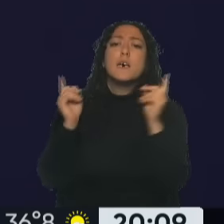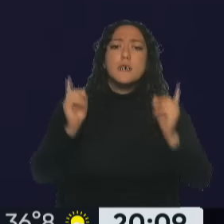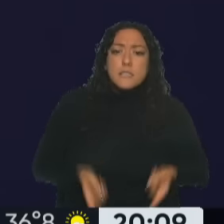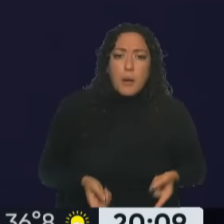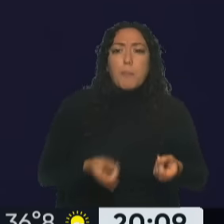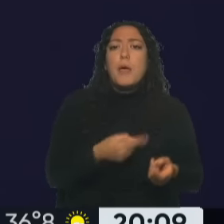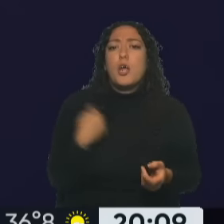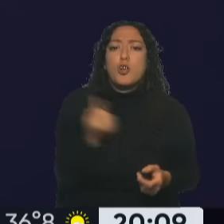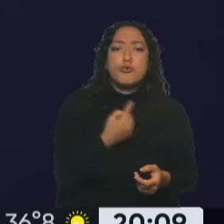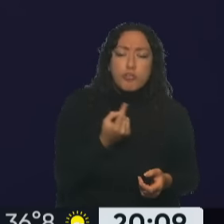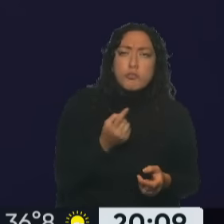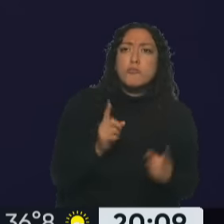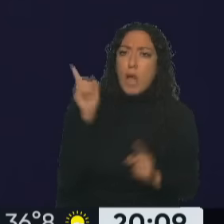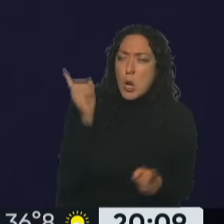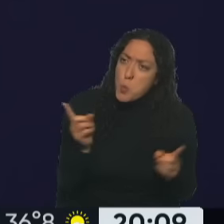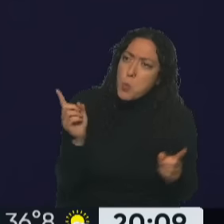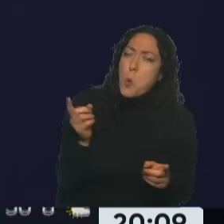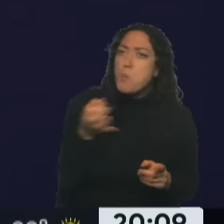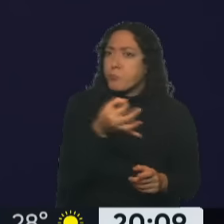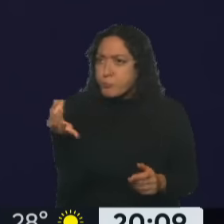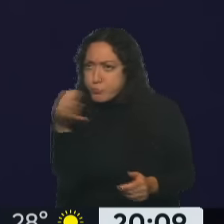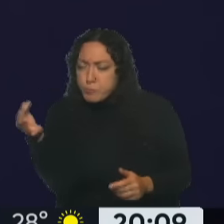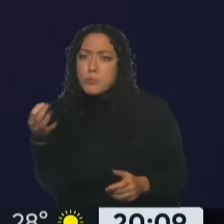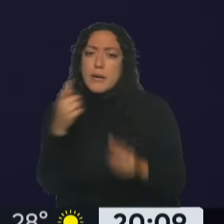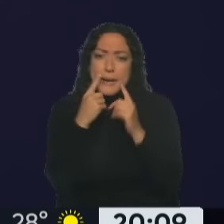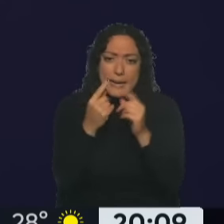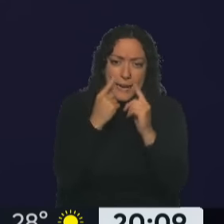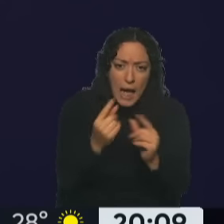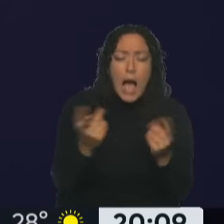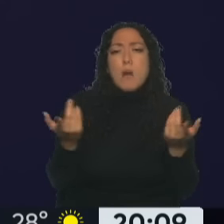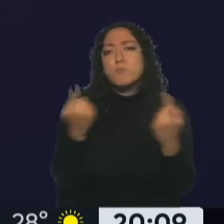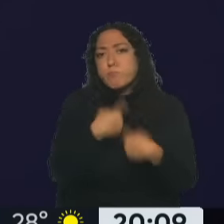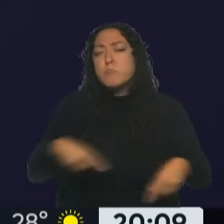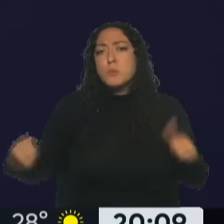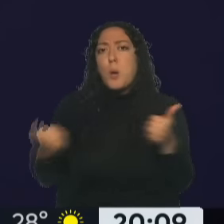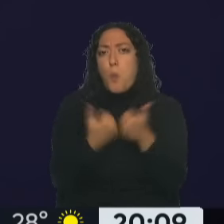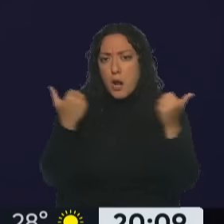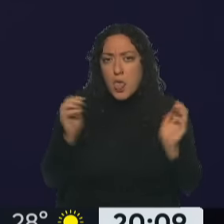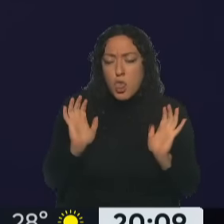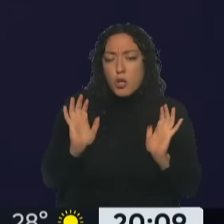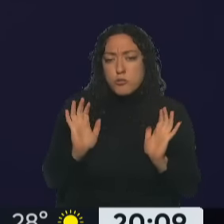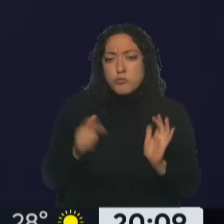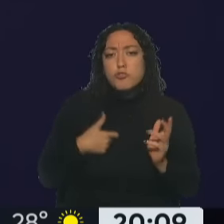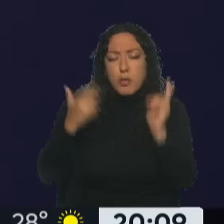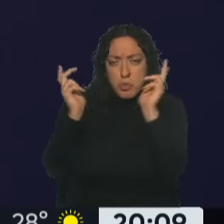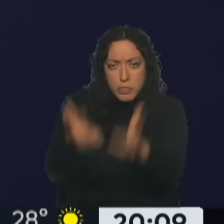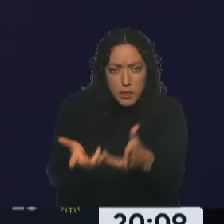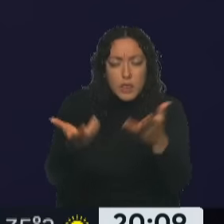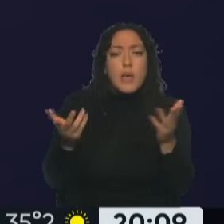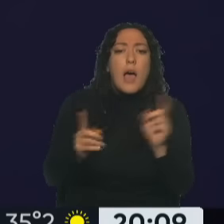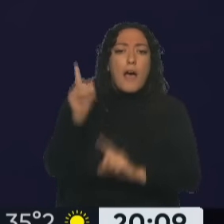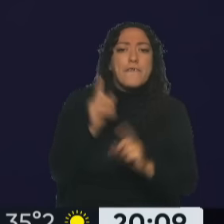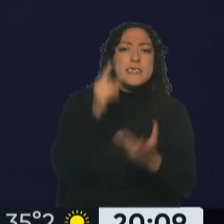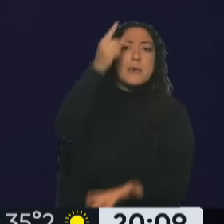compartimos buena parte de esos reclamos yo lo he dicho más de una vez no que hemos tenido que tomar